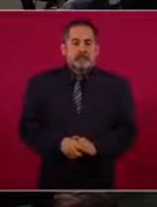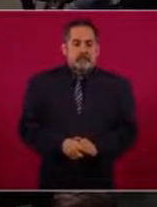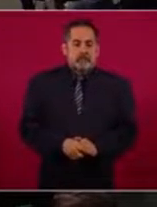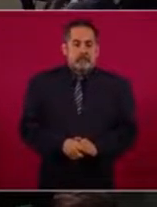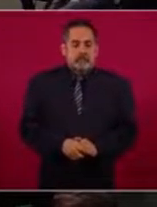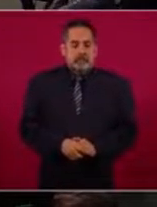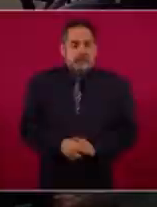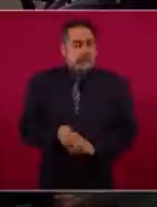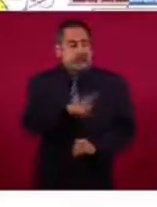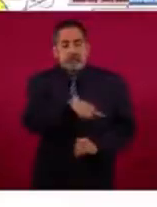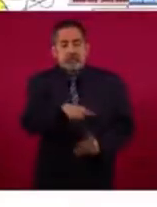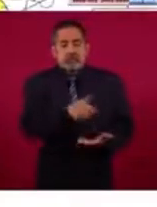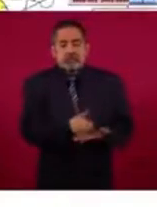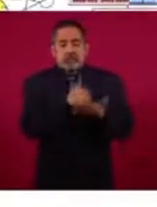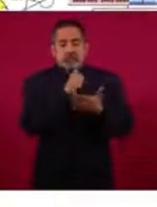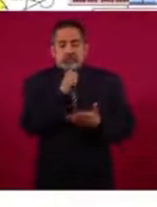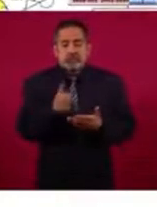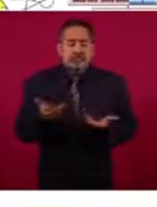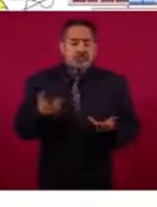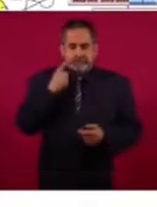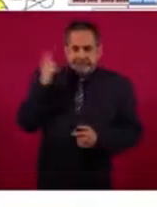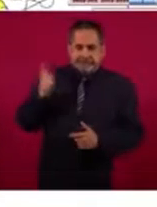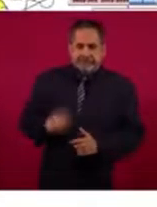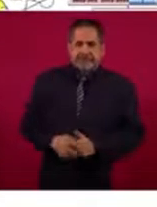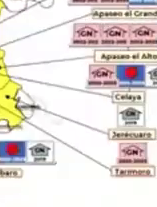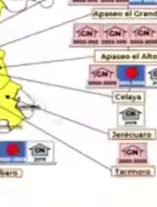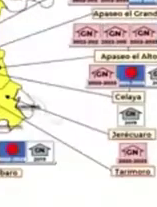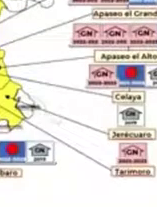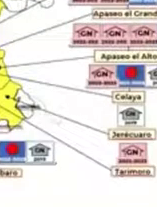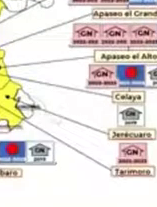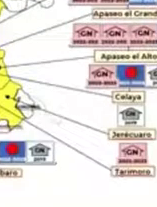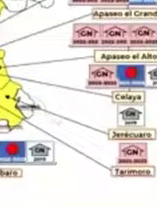Pero no ayudan, porque